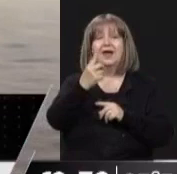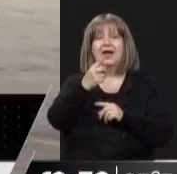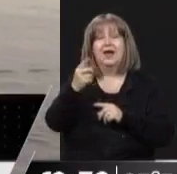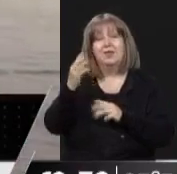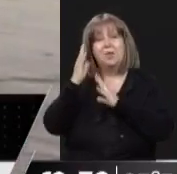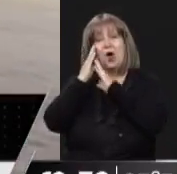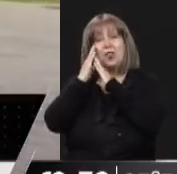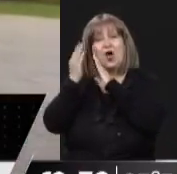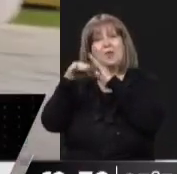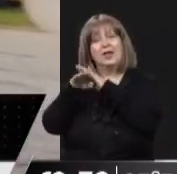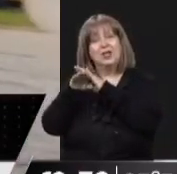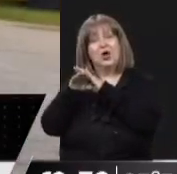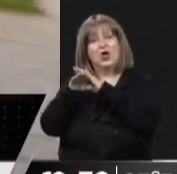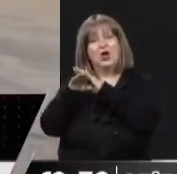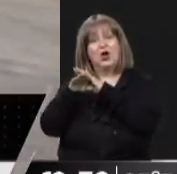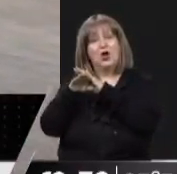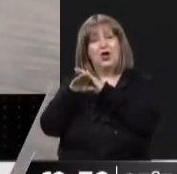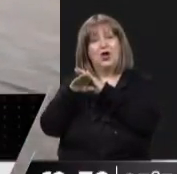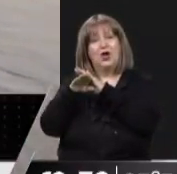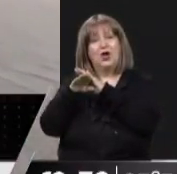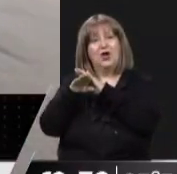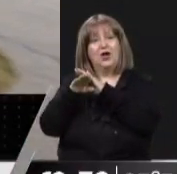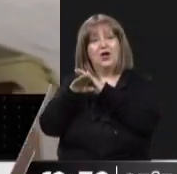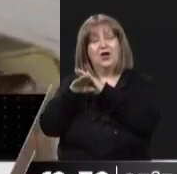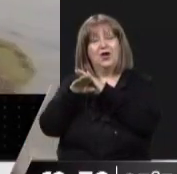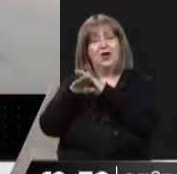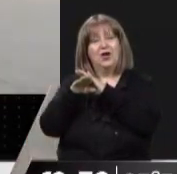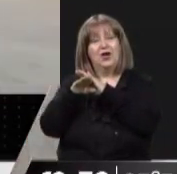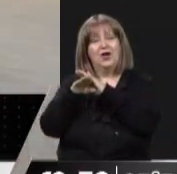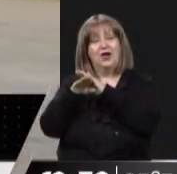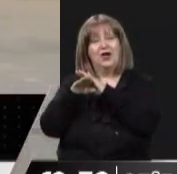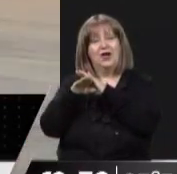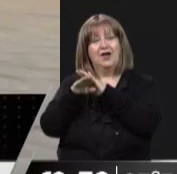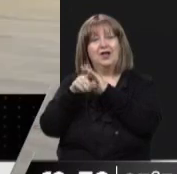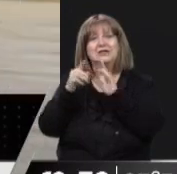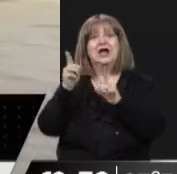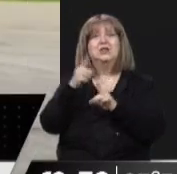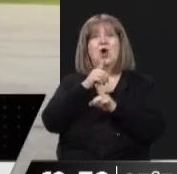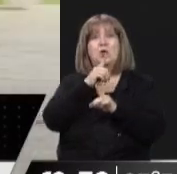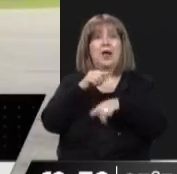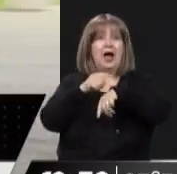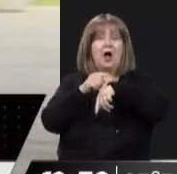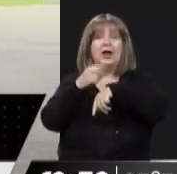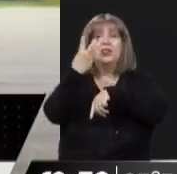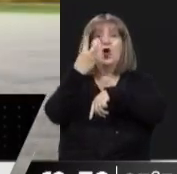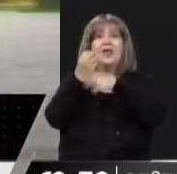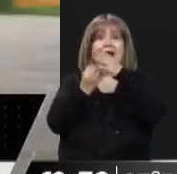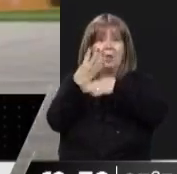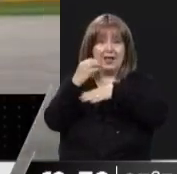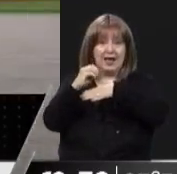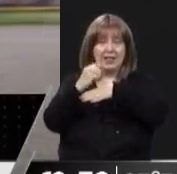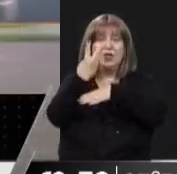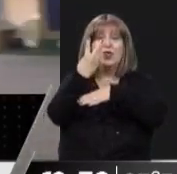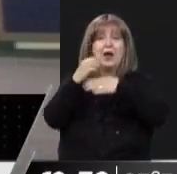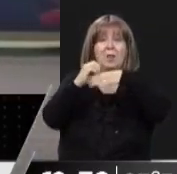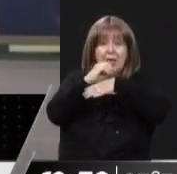las habitaciones de la Fans Village. Mira, acá estoy sentadito afuera, los chicos ya están durmiendo porque son las 2 de la mañana. ¿Qué es eso? ¿La Fan qué,